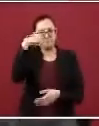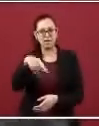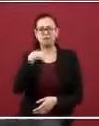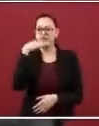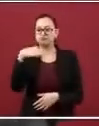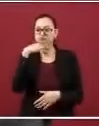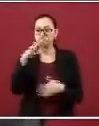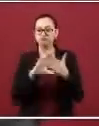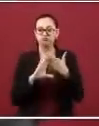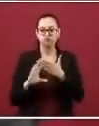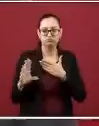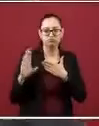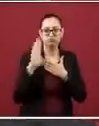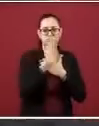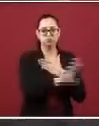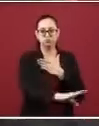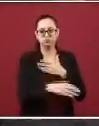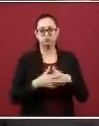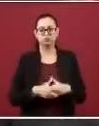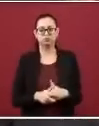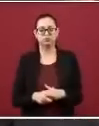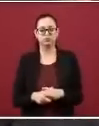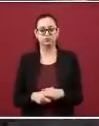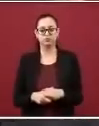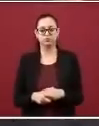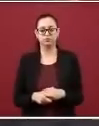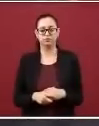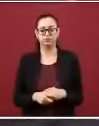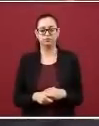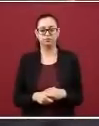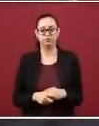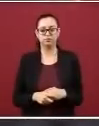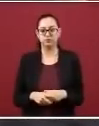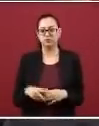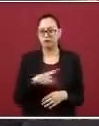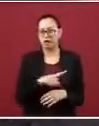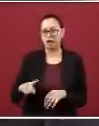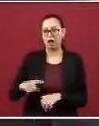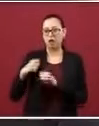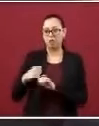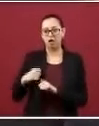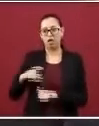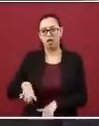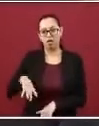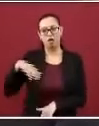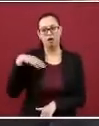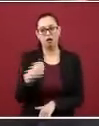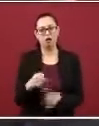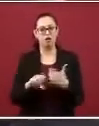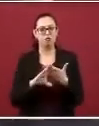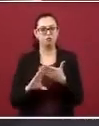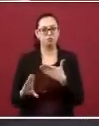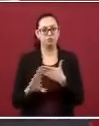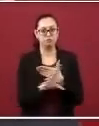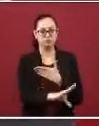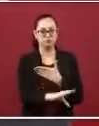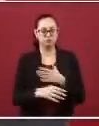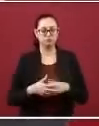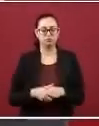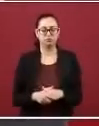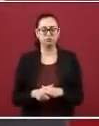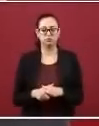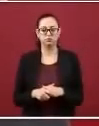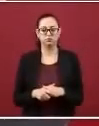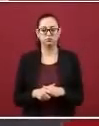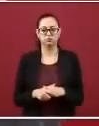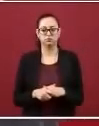en un país con tanta pobreza haya esas extravaganzas. Así externó su opinión el mandatario, respetando la autonomía del